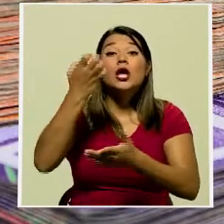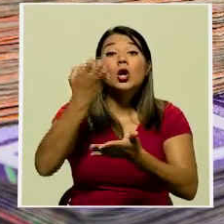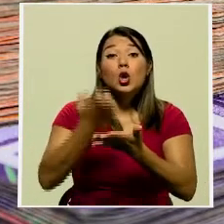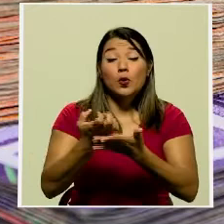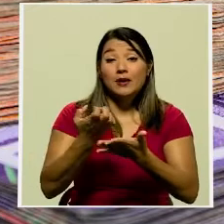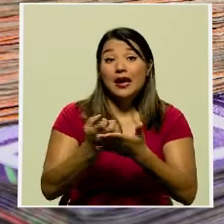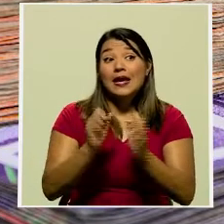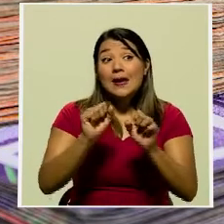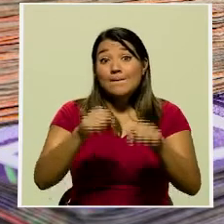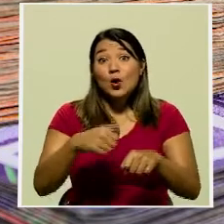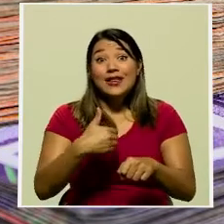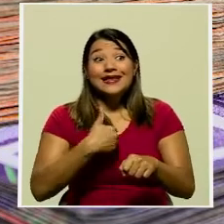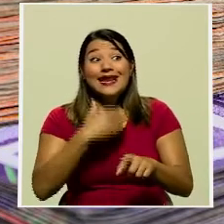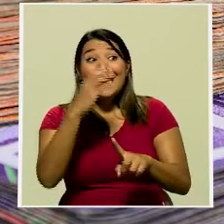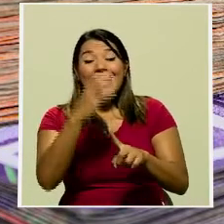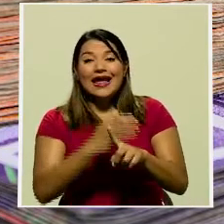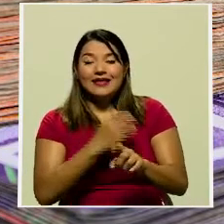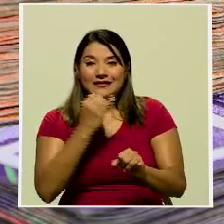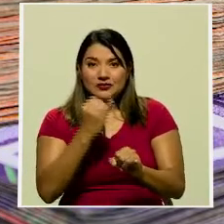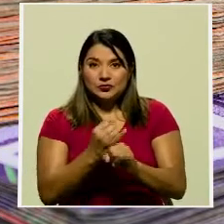tenga cada institución.